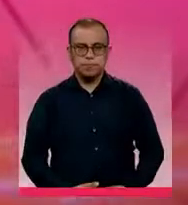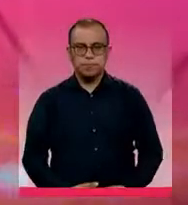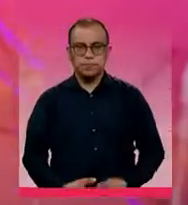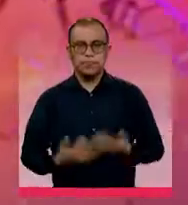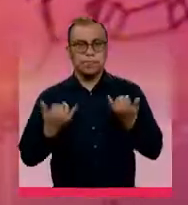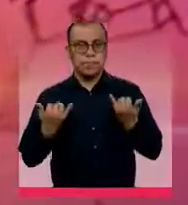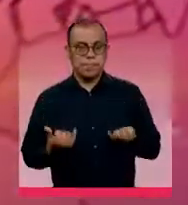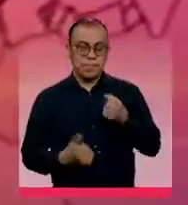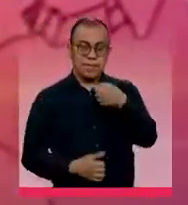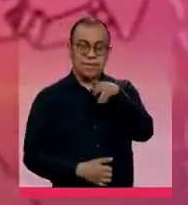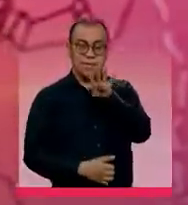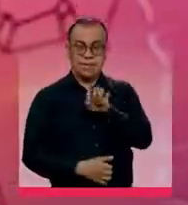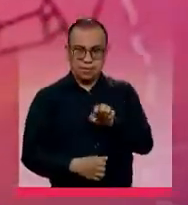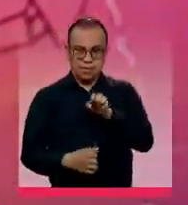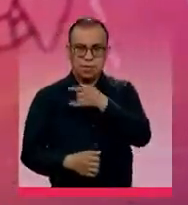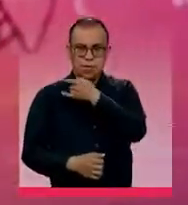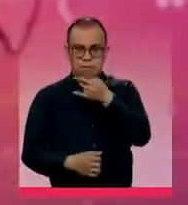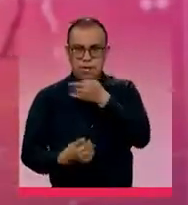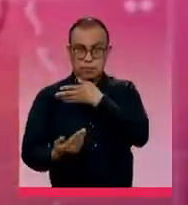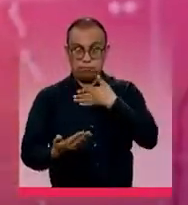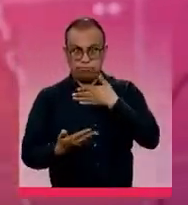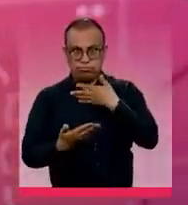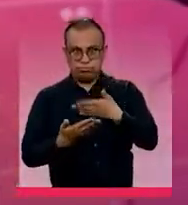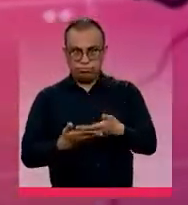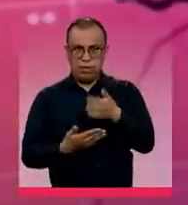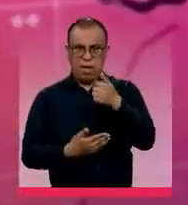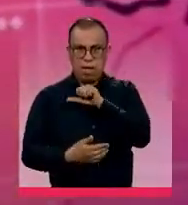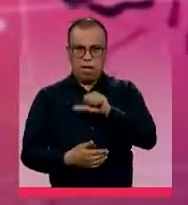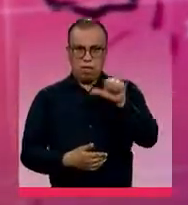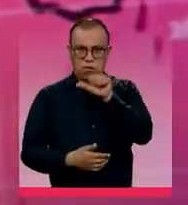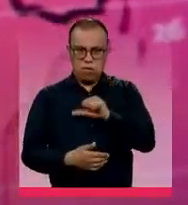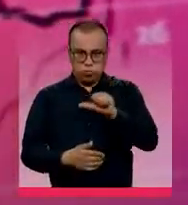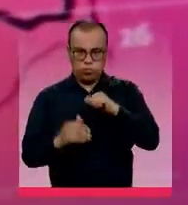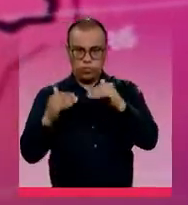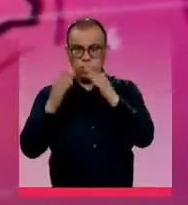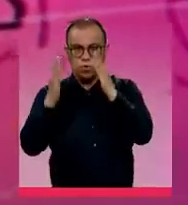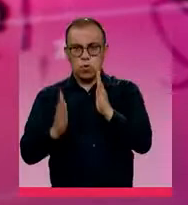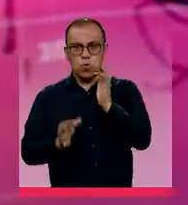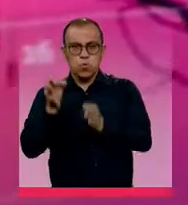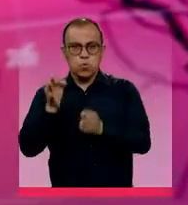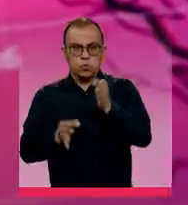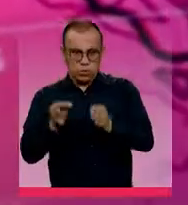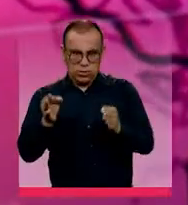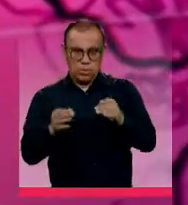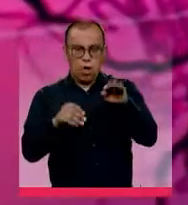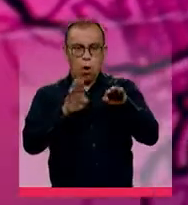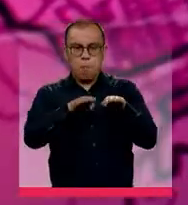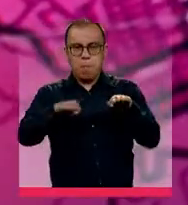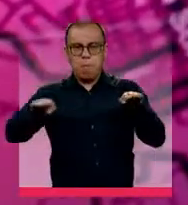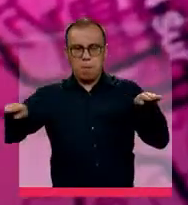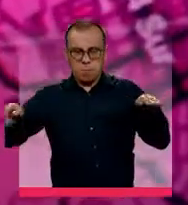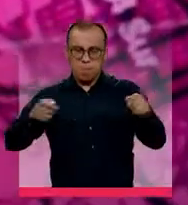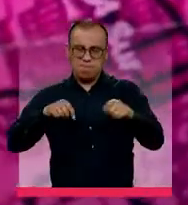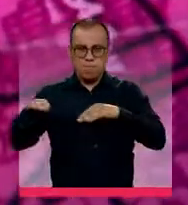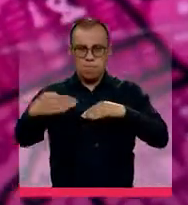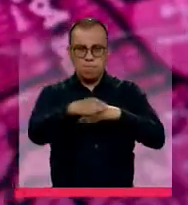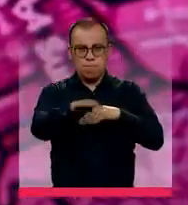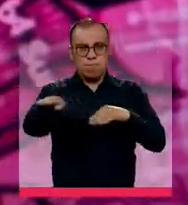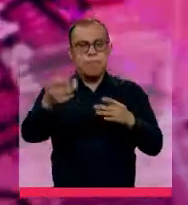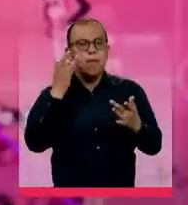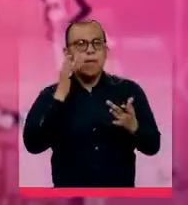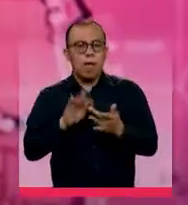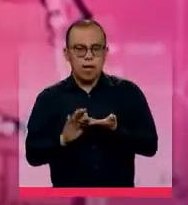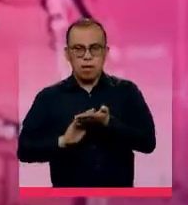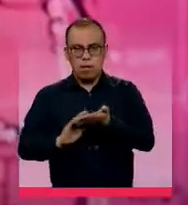entre el 19 de marzo y lo que va corrido de agosto las casas de justicia móviles han atendido en bogotá cuatro mil 581